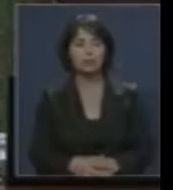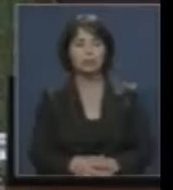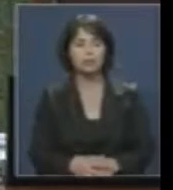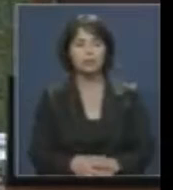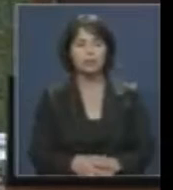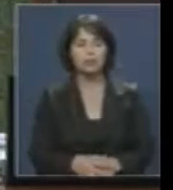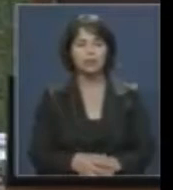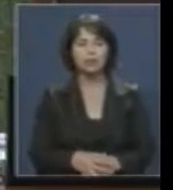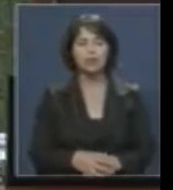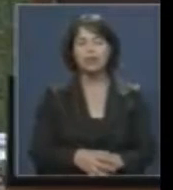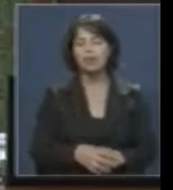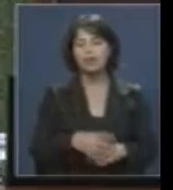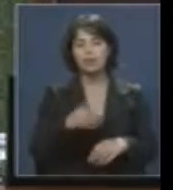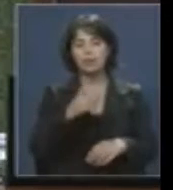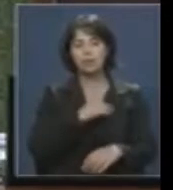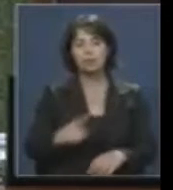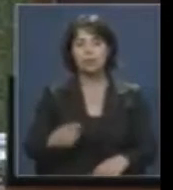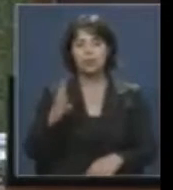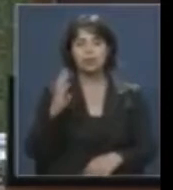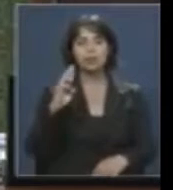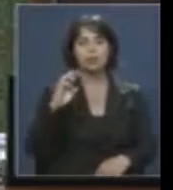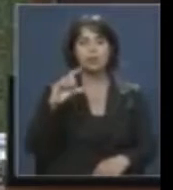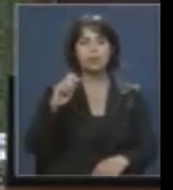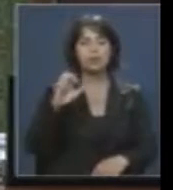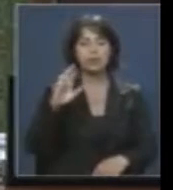Don Bernardo Berger, por favor.